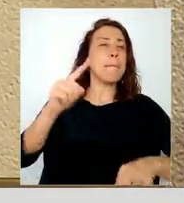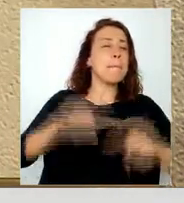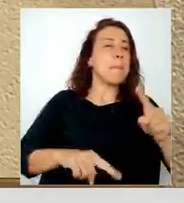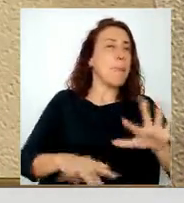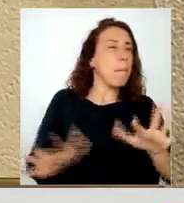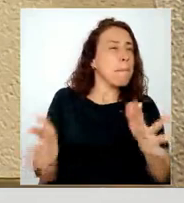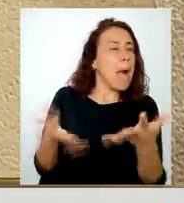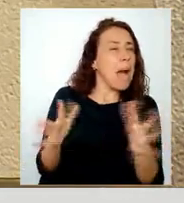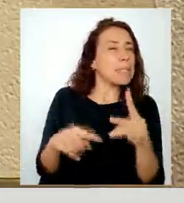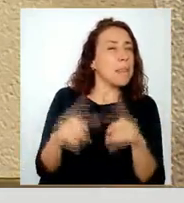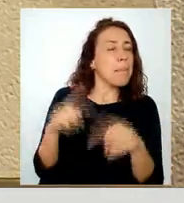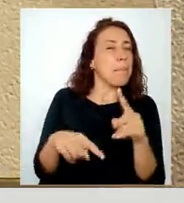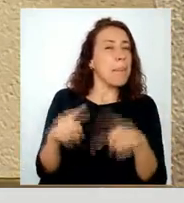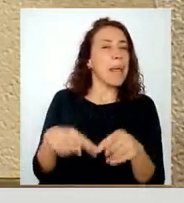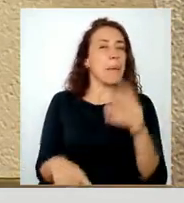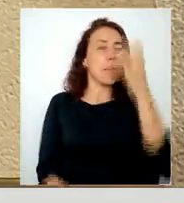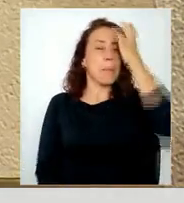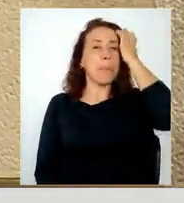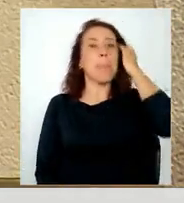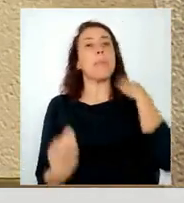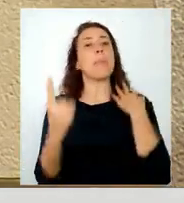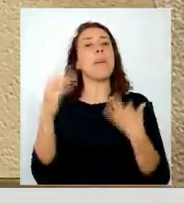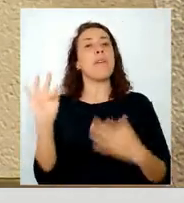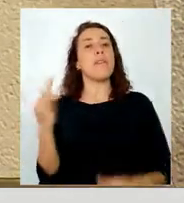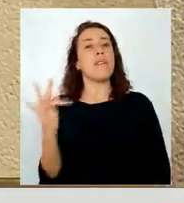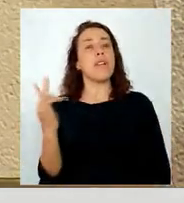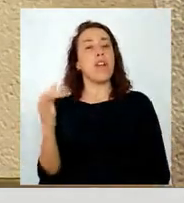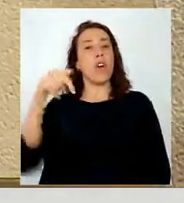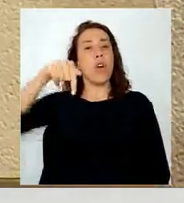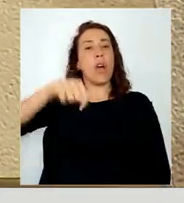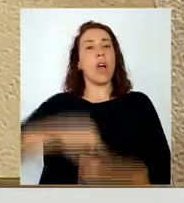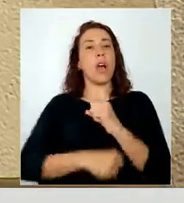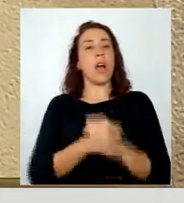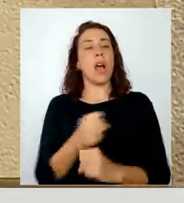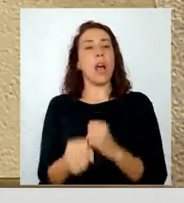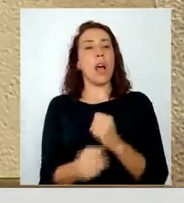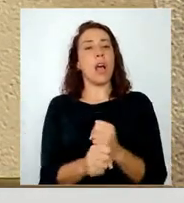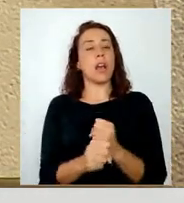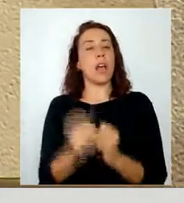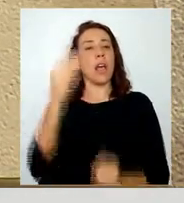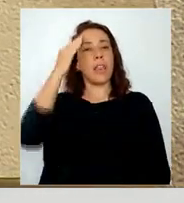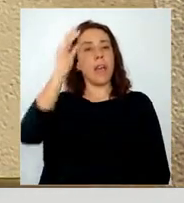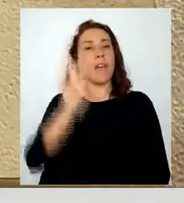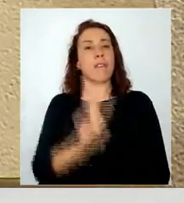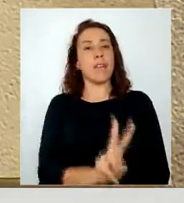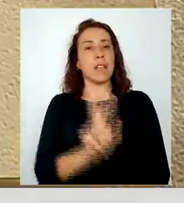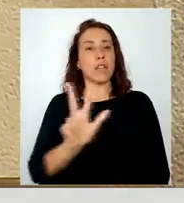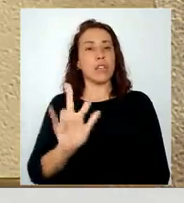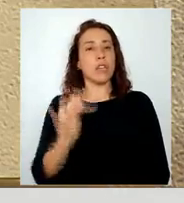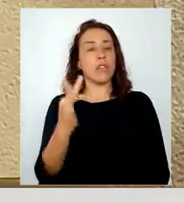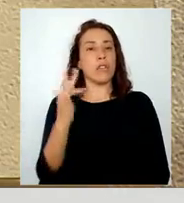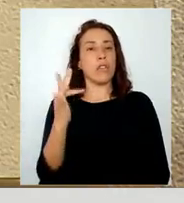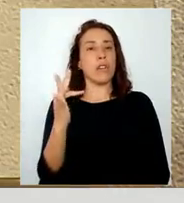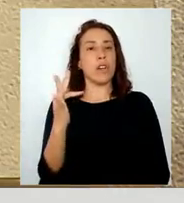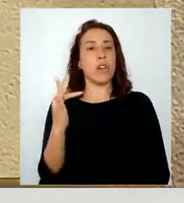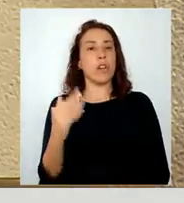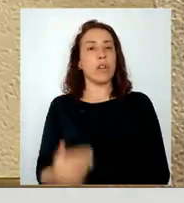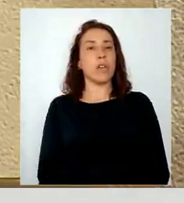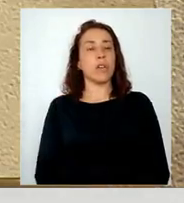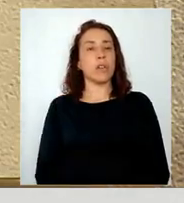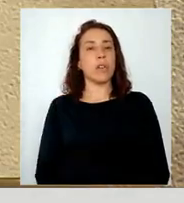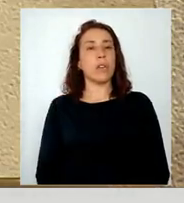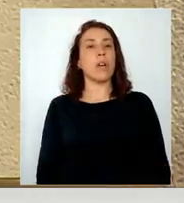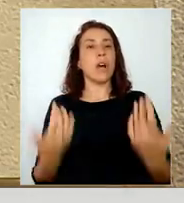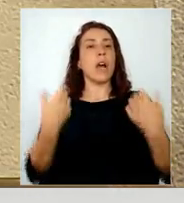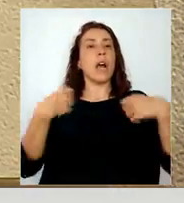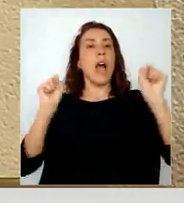el primero de febrero de este año y el día 28 de febrero ya ganó una consultoría